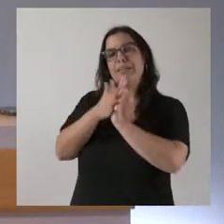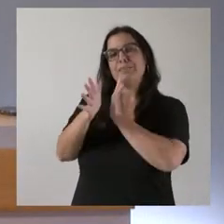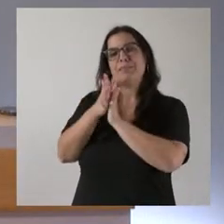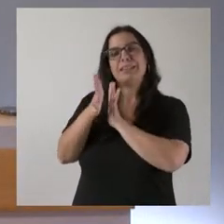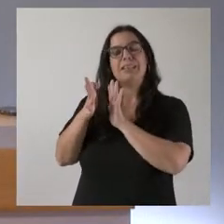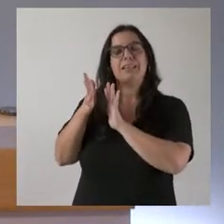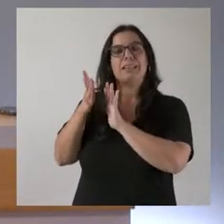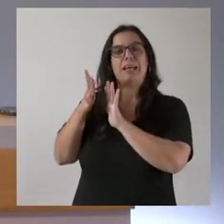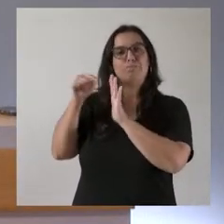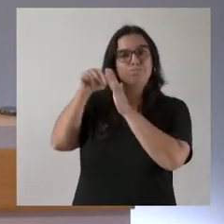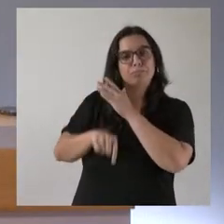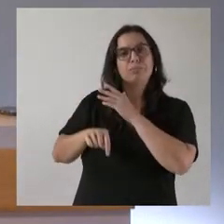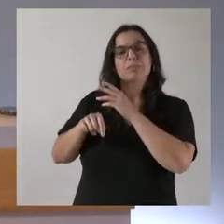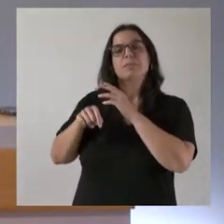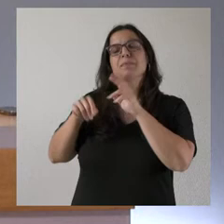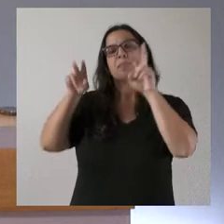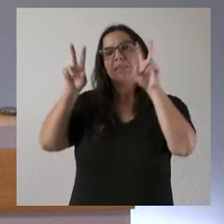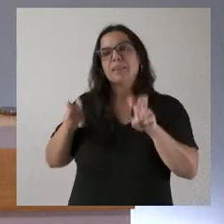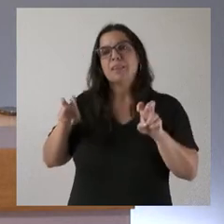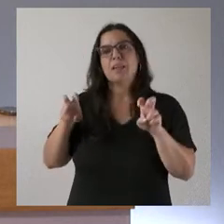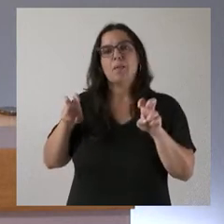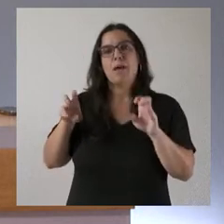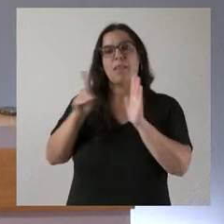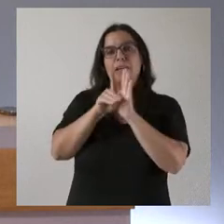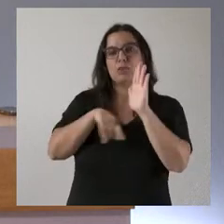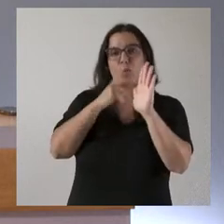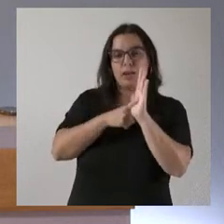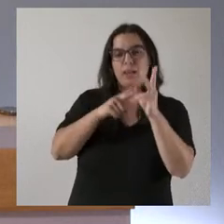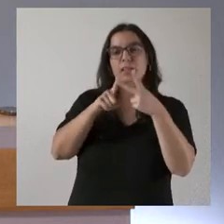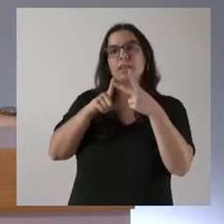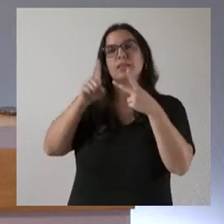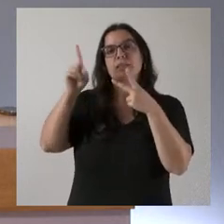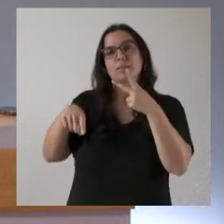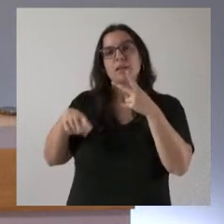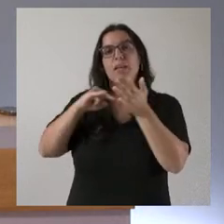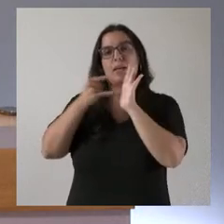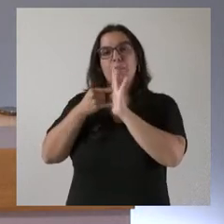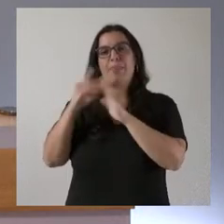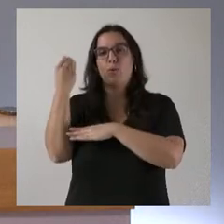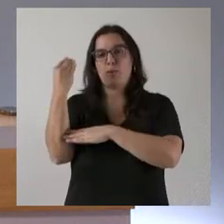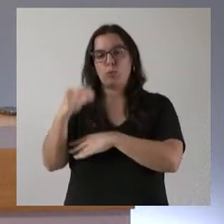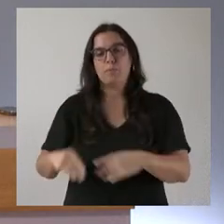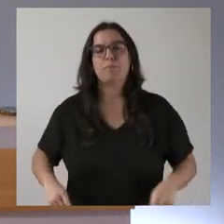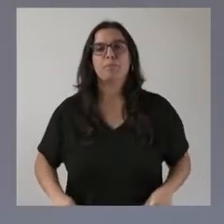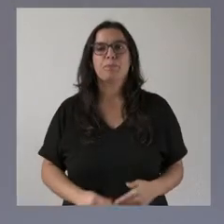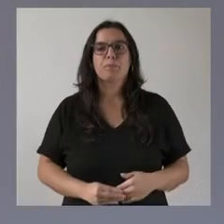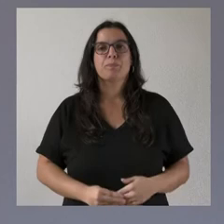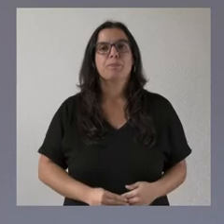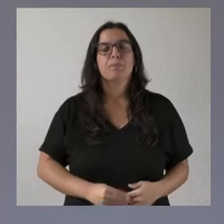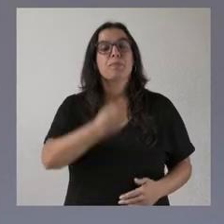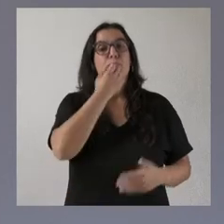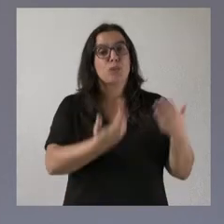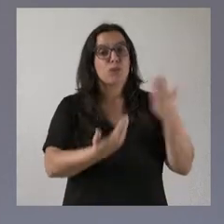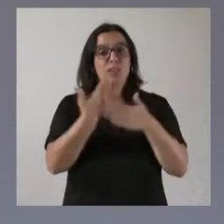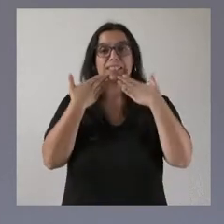y desarrolle el argumento en torno al decreto ley y en torno al plan de juventud Buenos días y